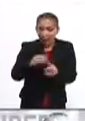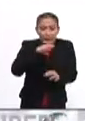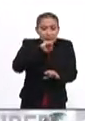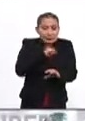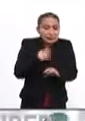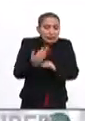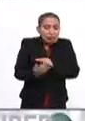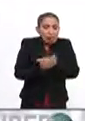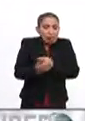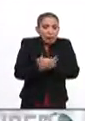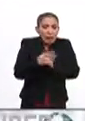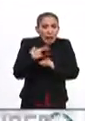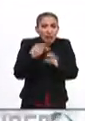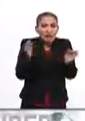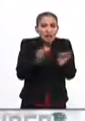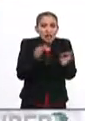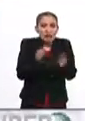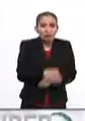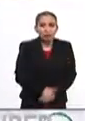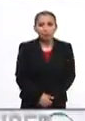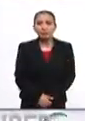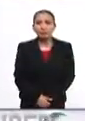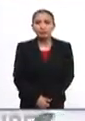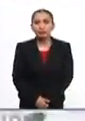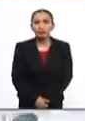en calor y evitar la hipotermia.